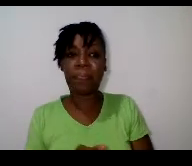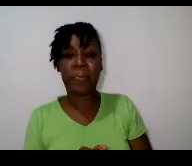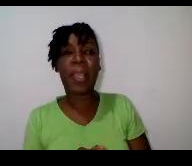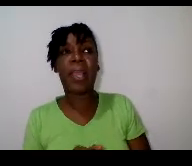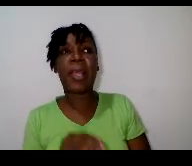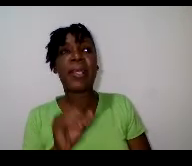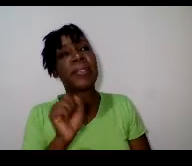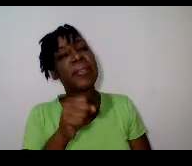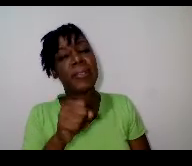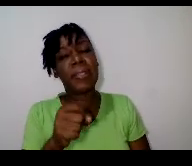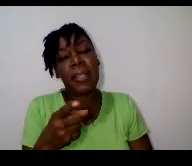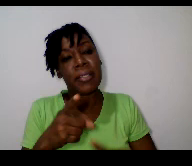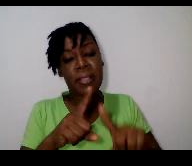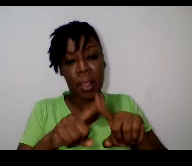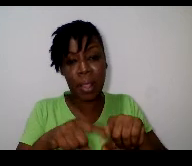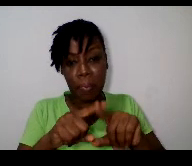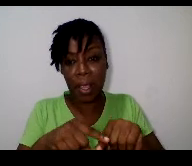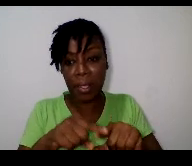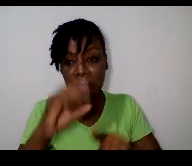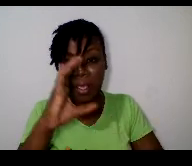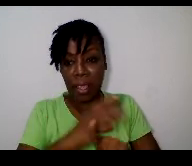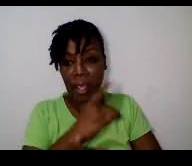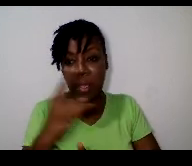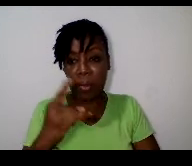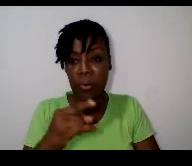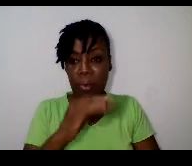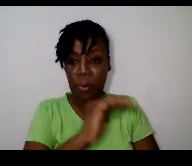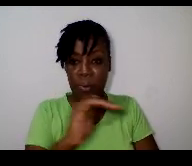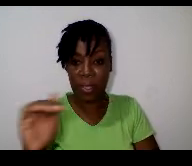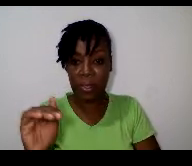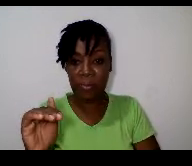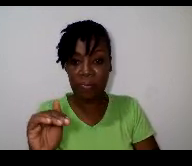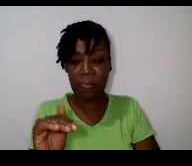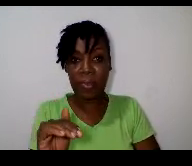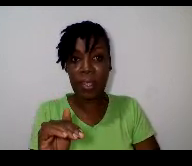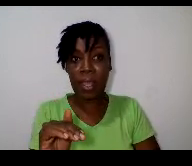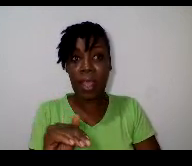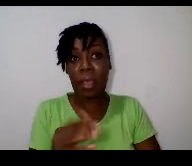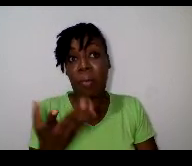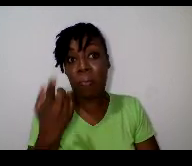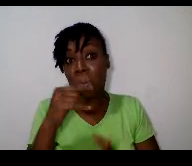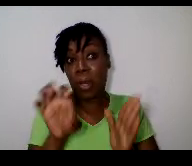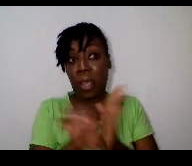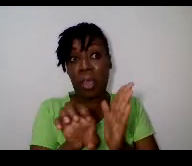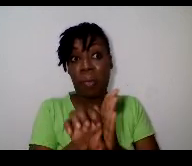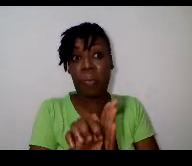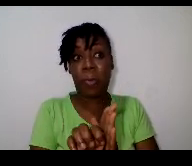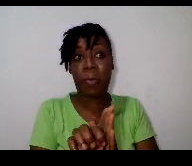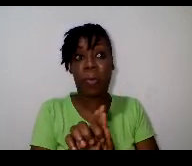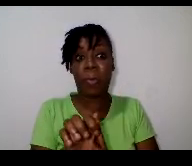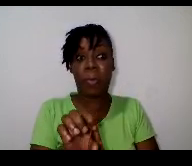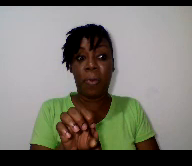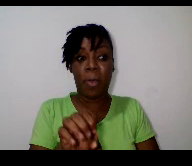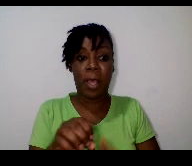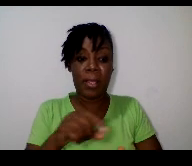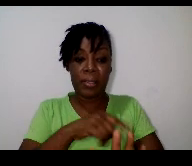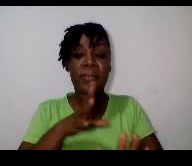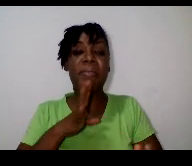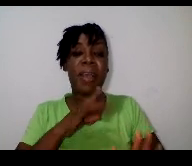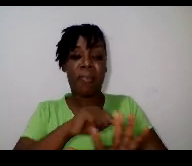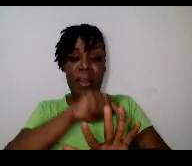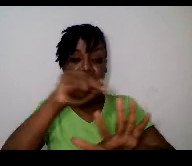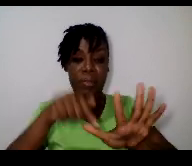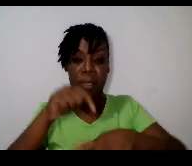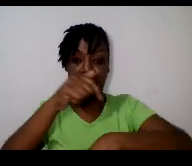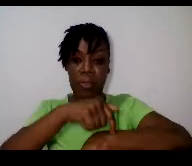Eso varía, depende de cada niño. Normalmente lo que hablan los nutricionistas en general, hablan de los 5 tiempos, ¿verdad? Desayuno,